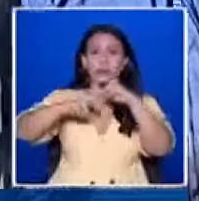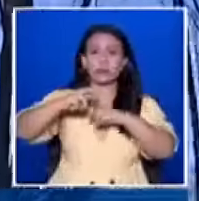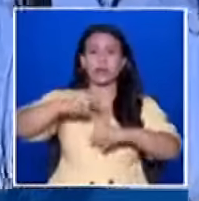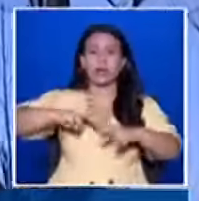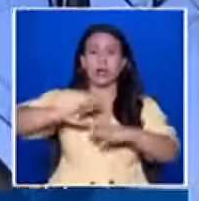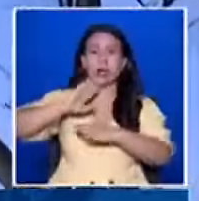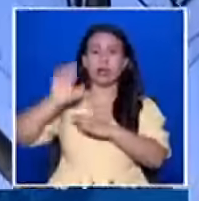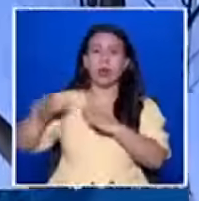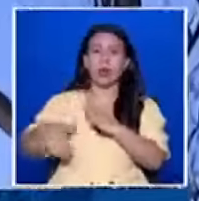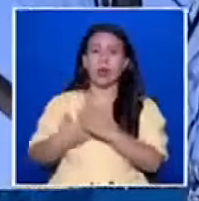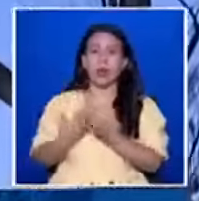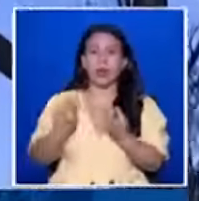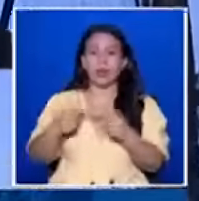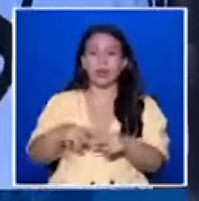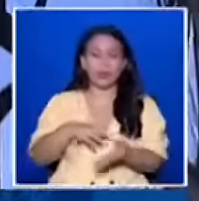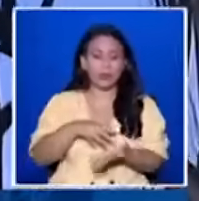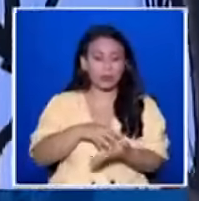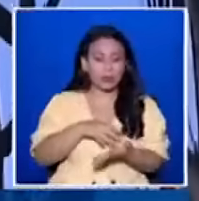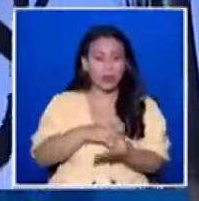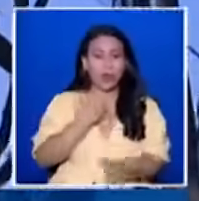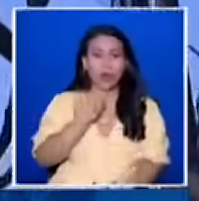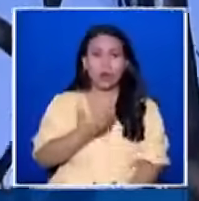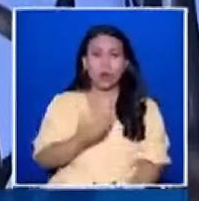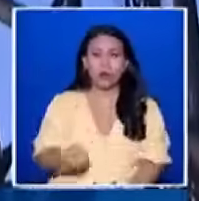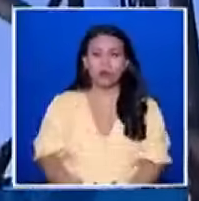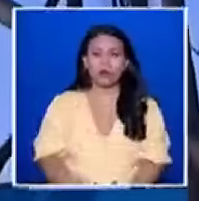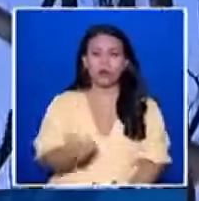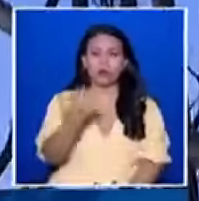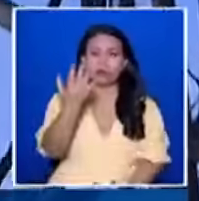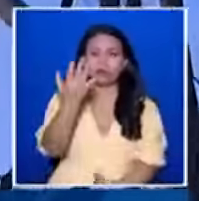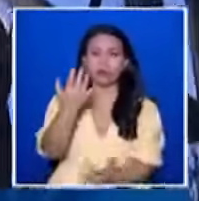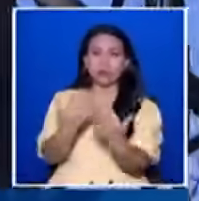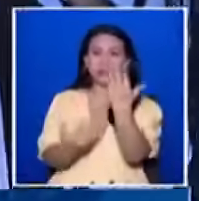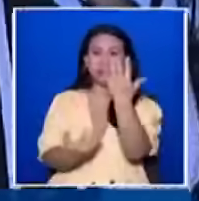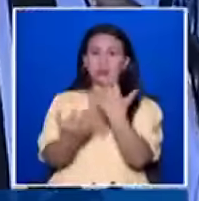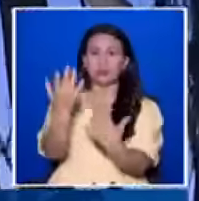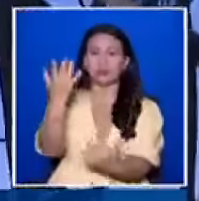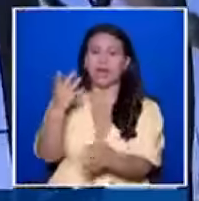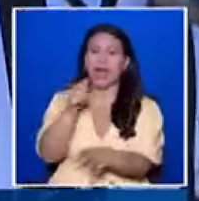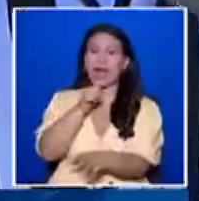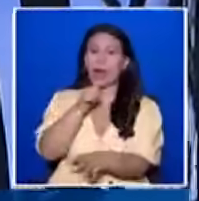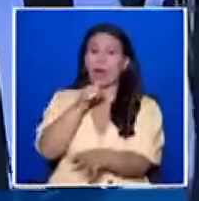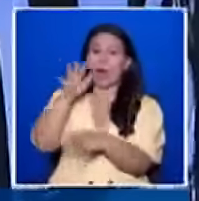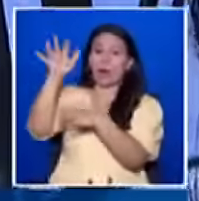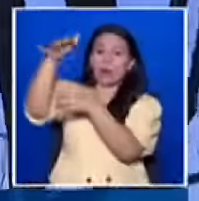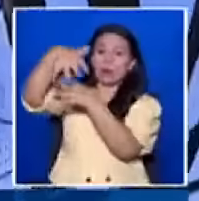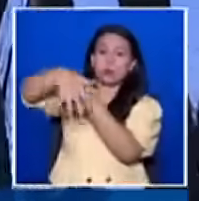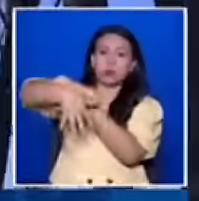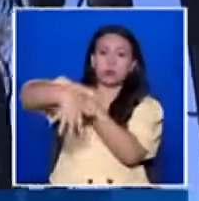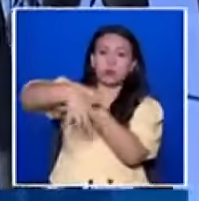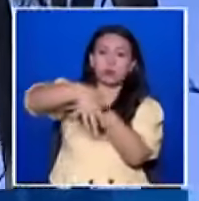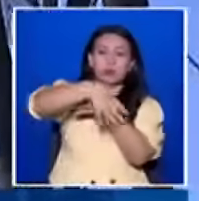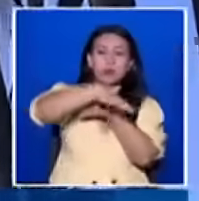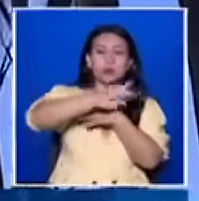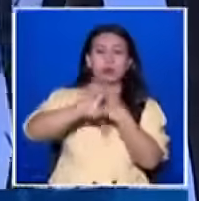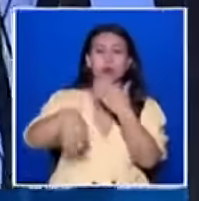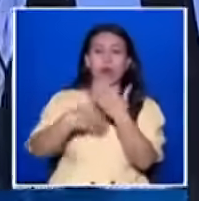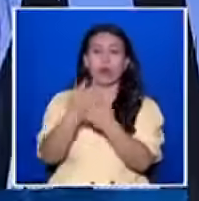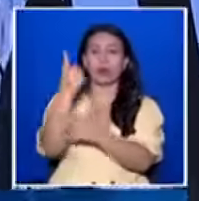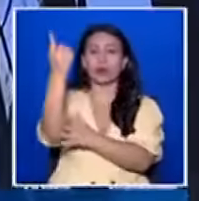situación, estudiar los puntos calientes y posteriormente hacer descargas de agua con este dispositivo que tiene esta